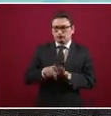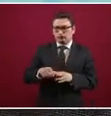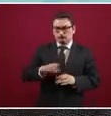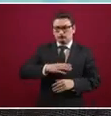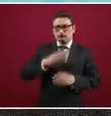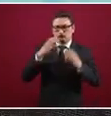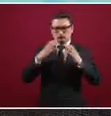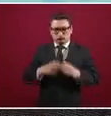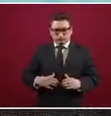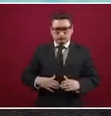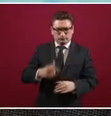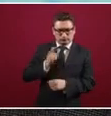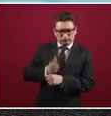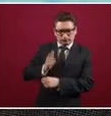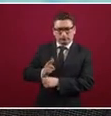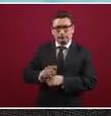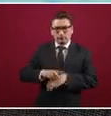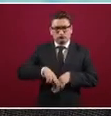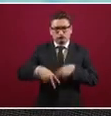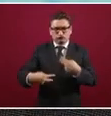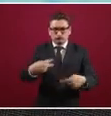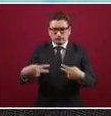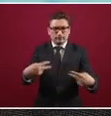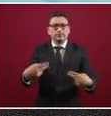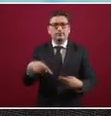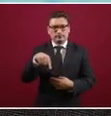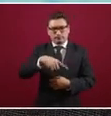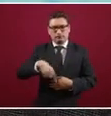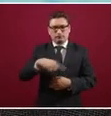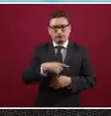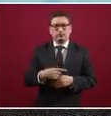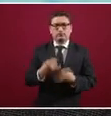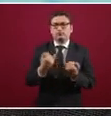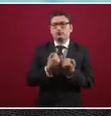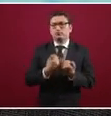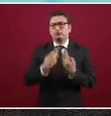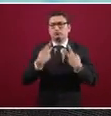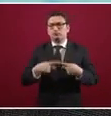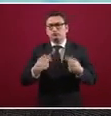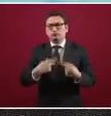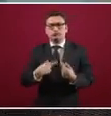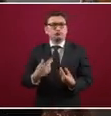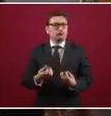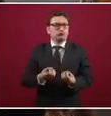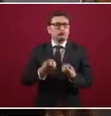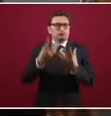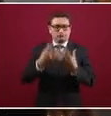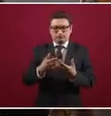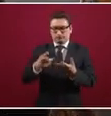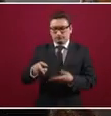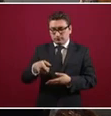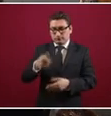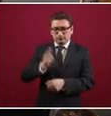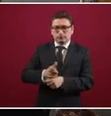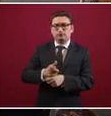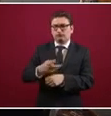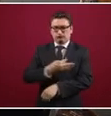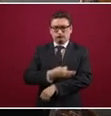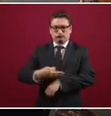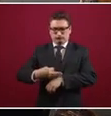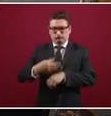encontrados en estas fosas clandestinas y el número de cuerpos entre con dignamente a sus familiares